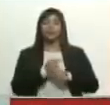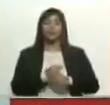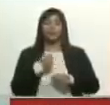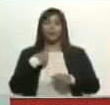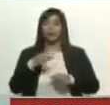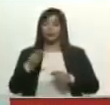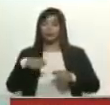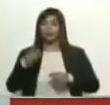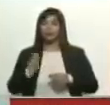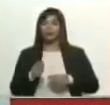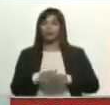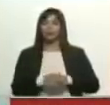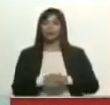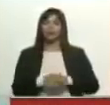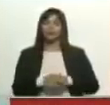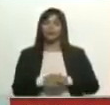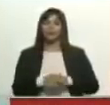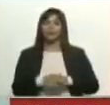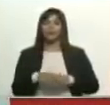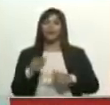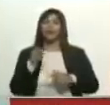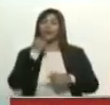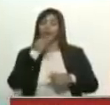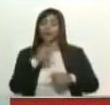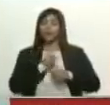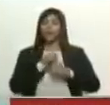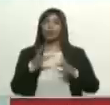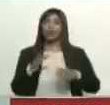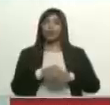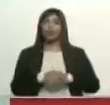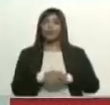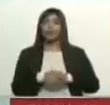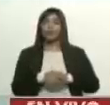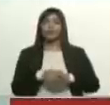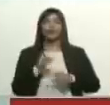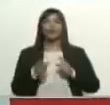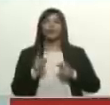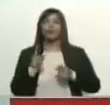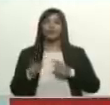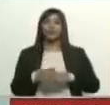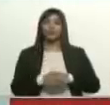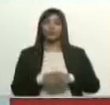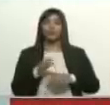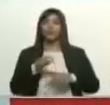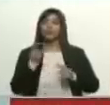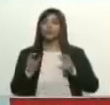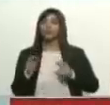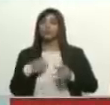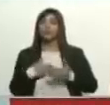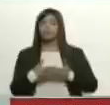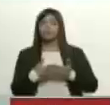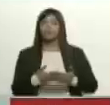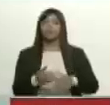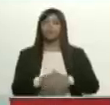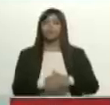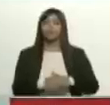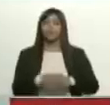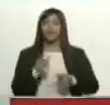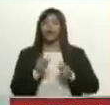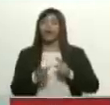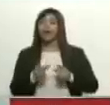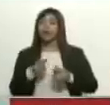audiencia preliminar. Es bueno aclarar que ninguno de estos ciudadanos presentó durante el juicio